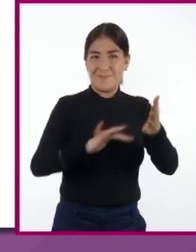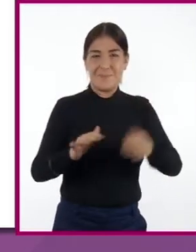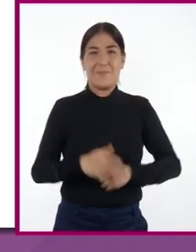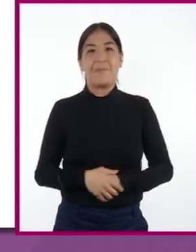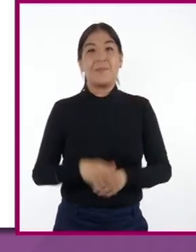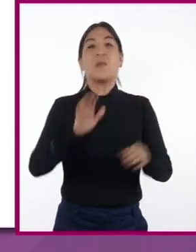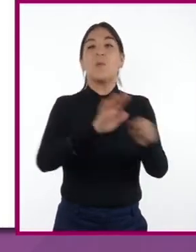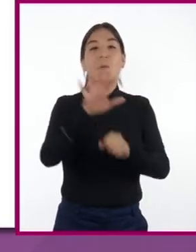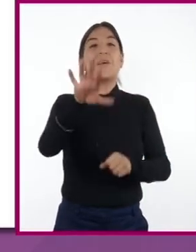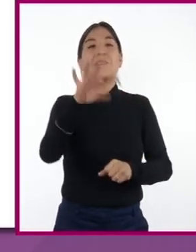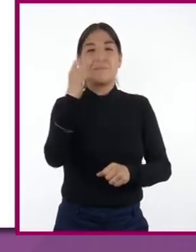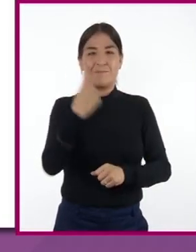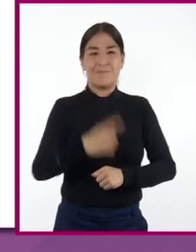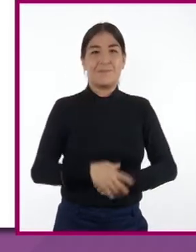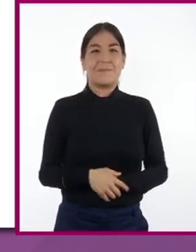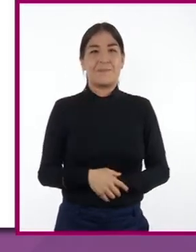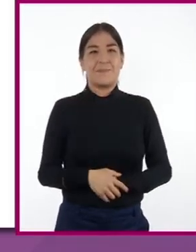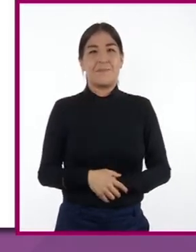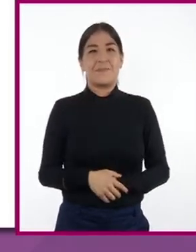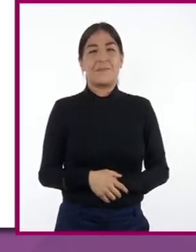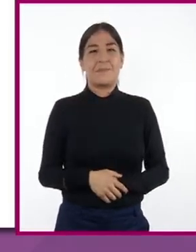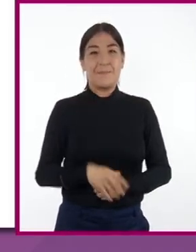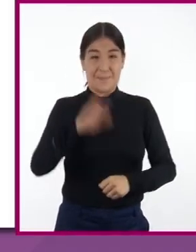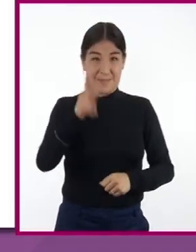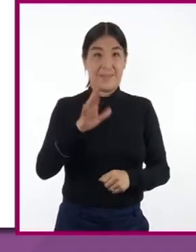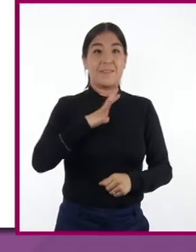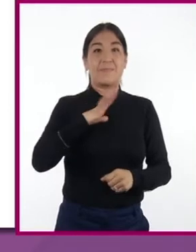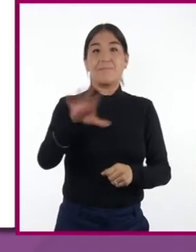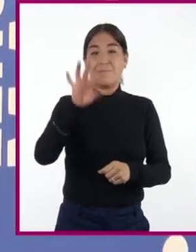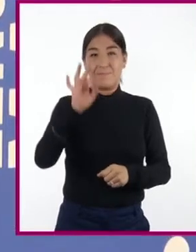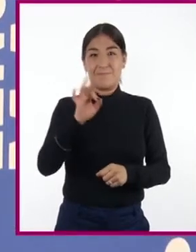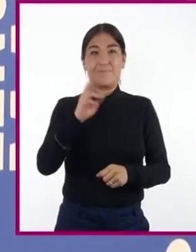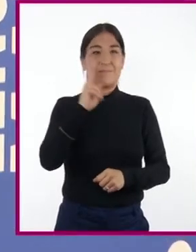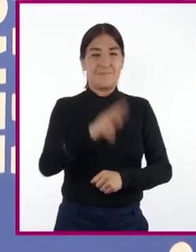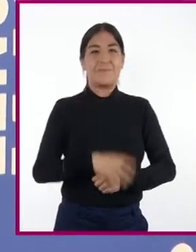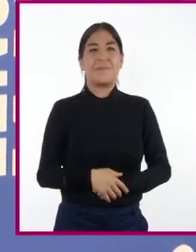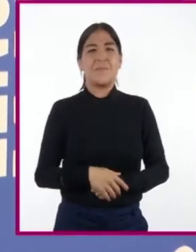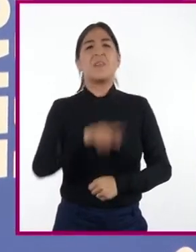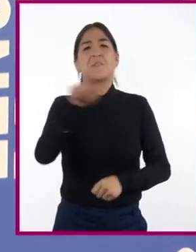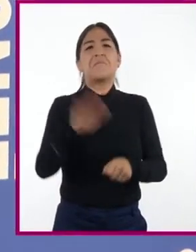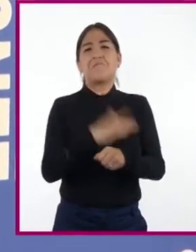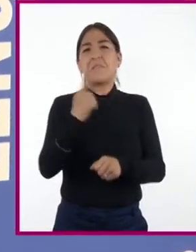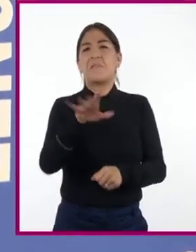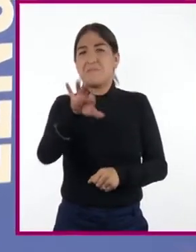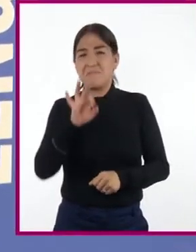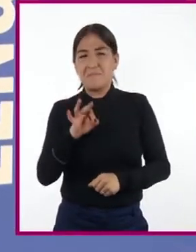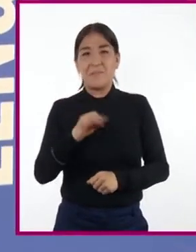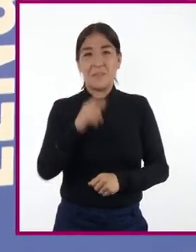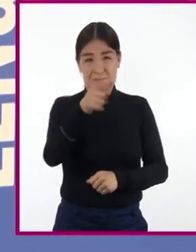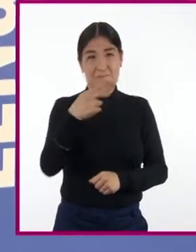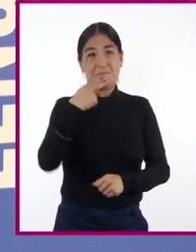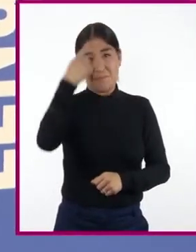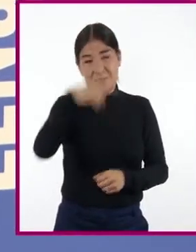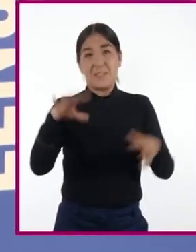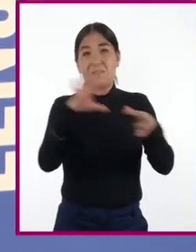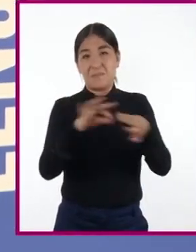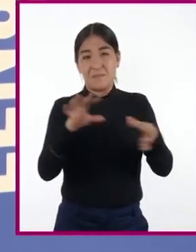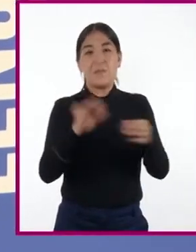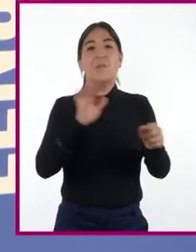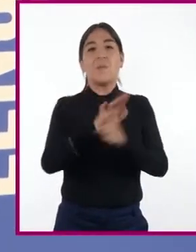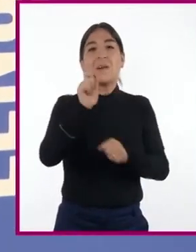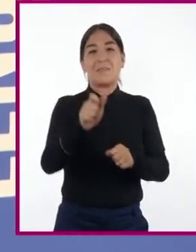Solo elijan una. ¿Ya tienen su elección en mente? ¿Por qué eligieron esa? ¿Les sirve para explicar cuáles